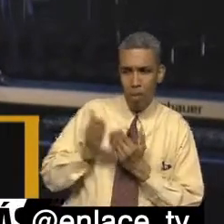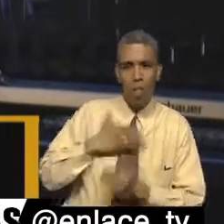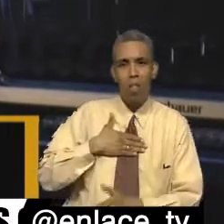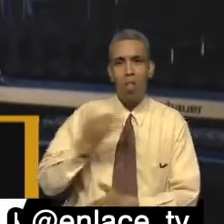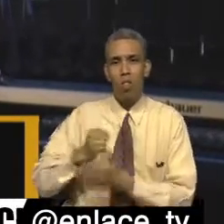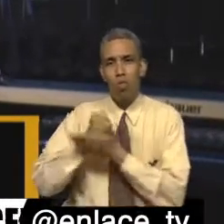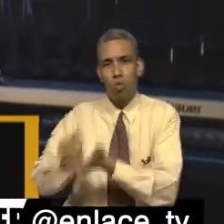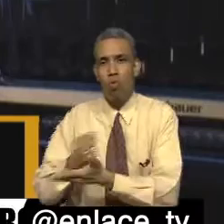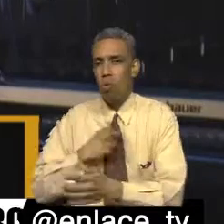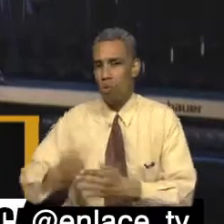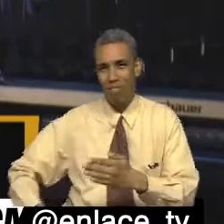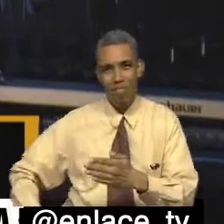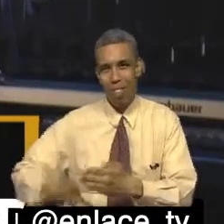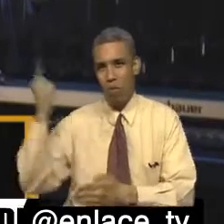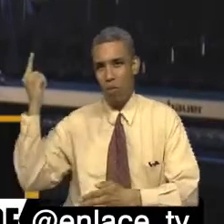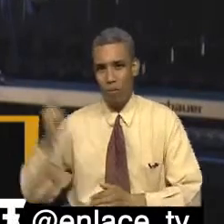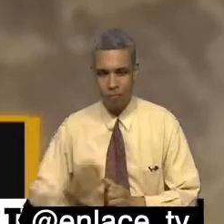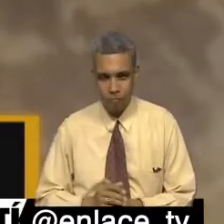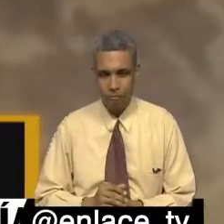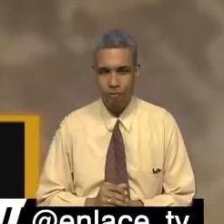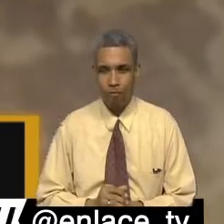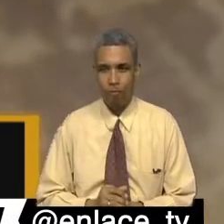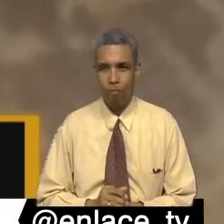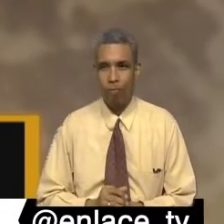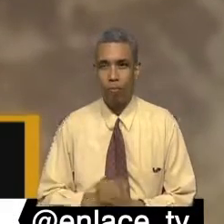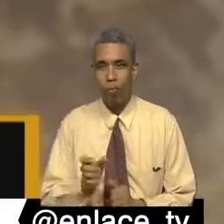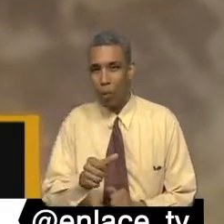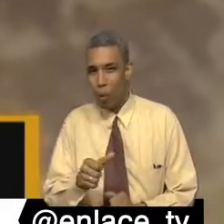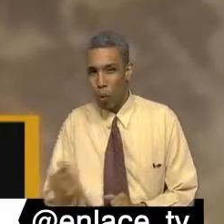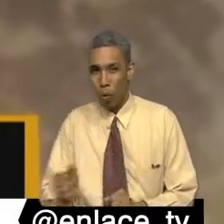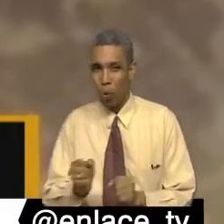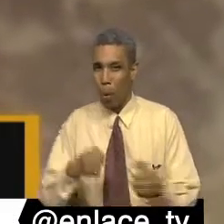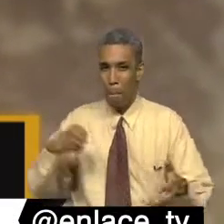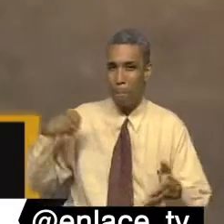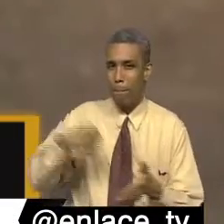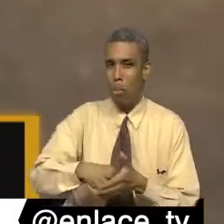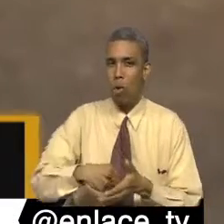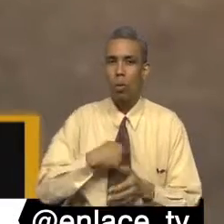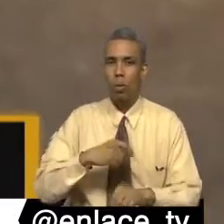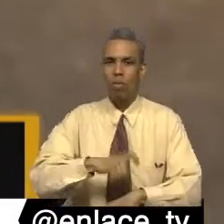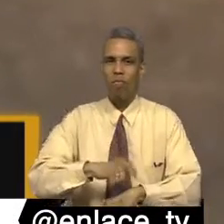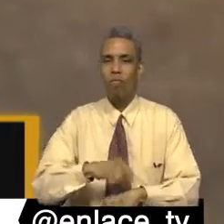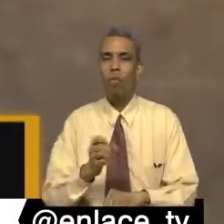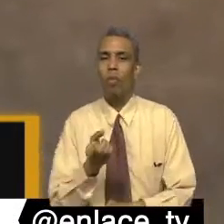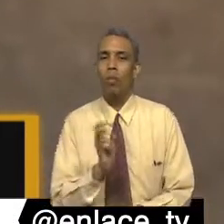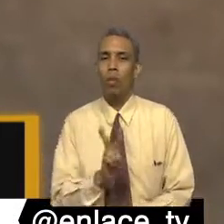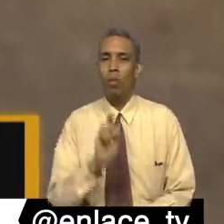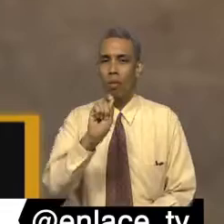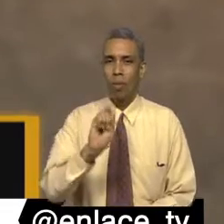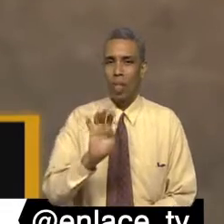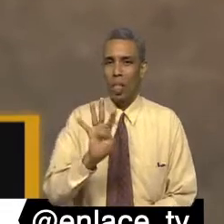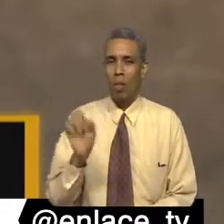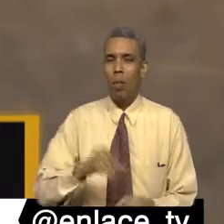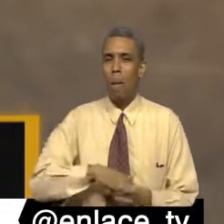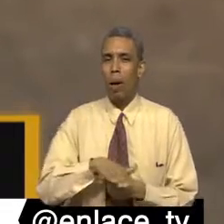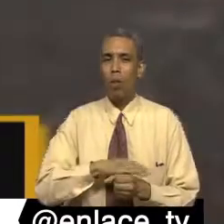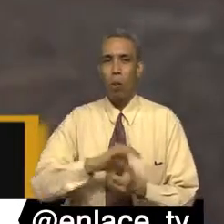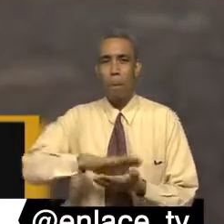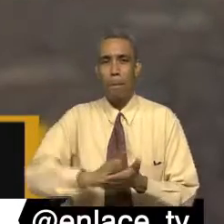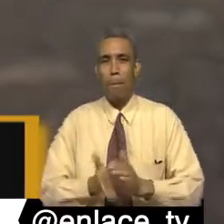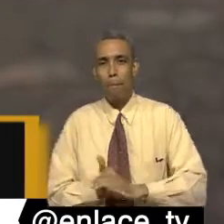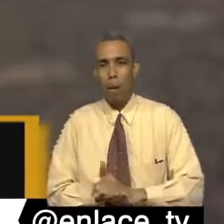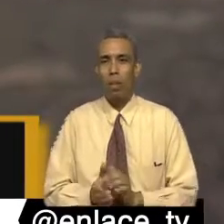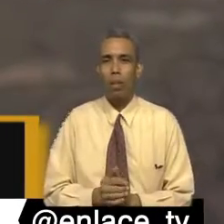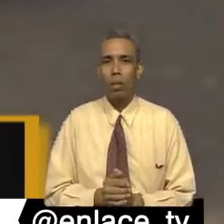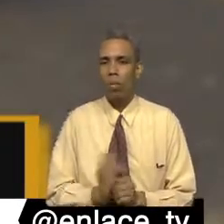servicio de este accidente de tránsito. El otro accidente se presentó hacia las 2:40 de la tarde en el barrio La Paz, en la Comuna 3,